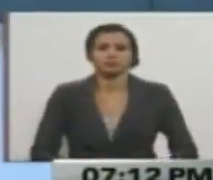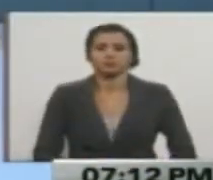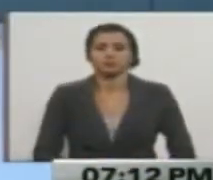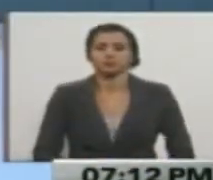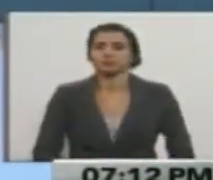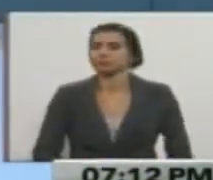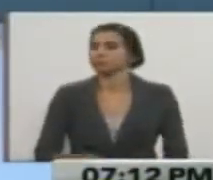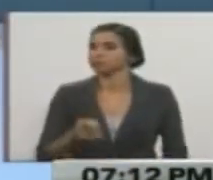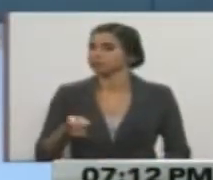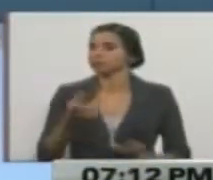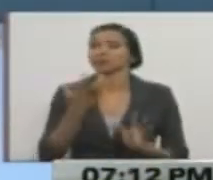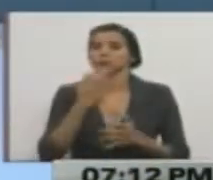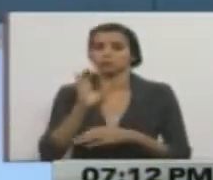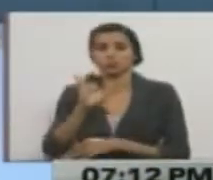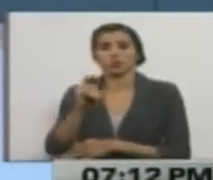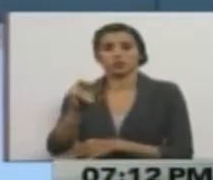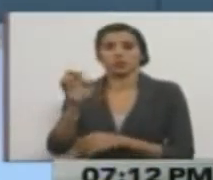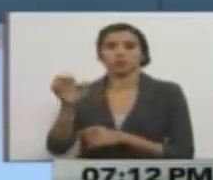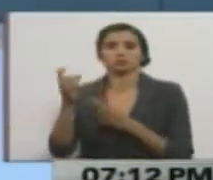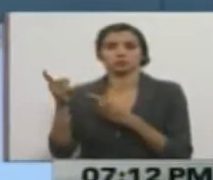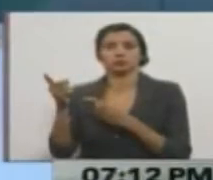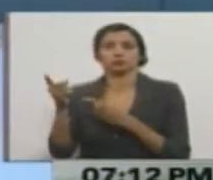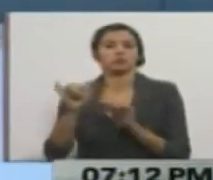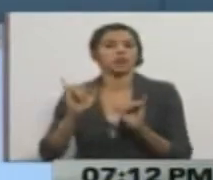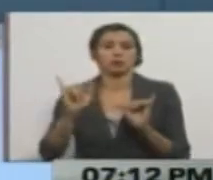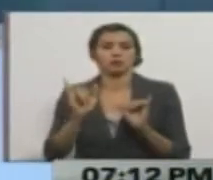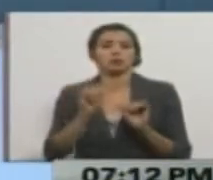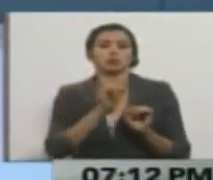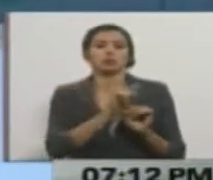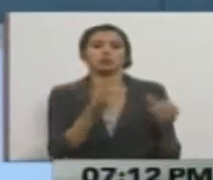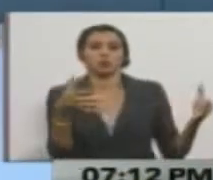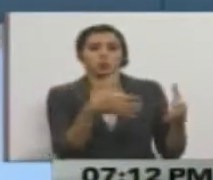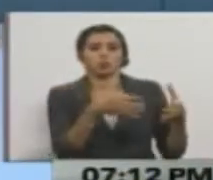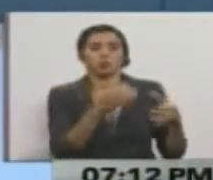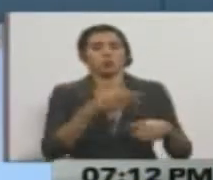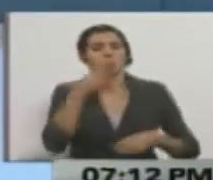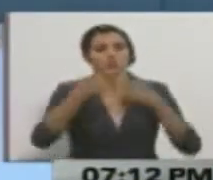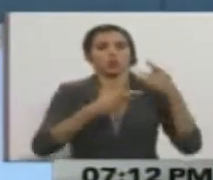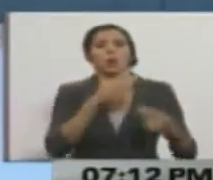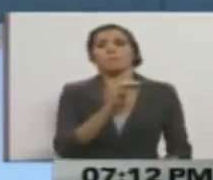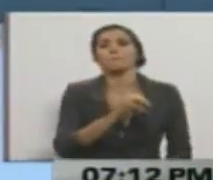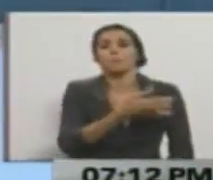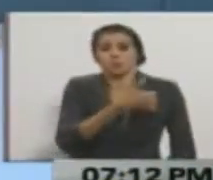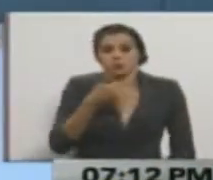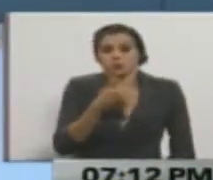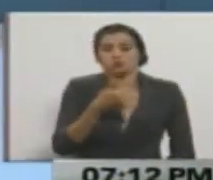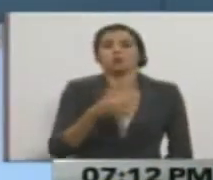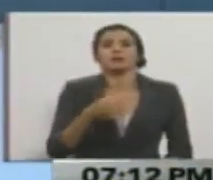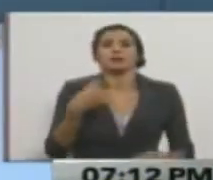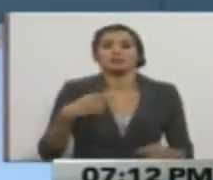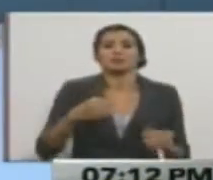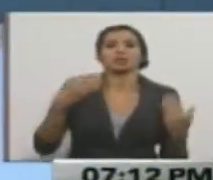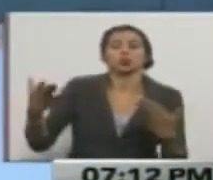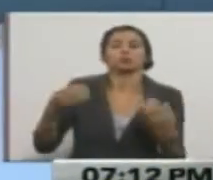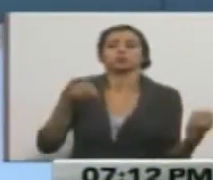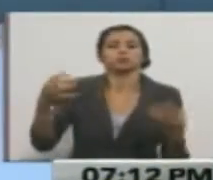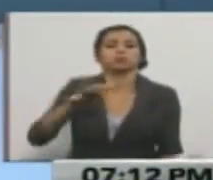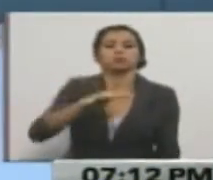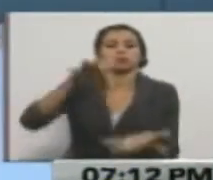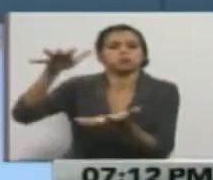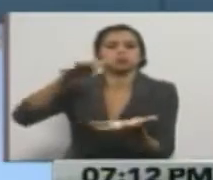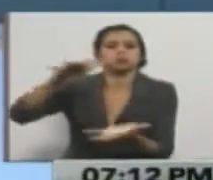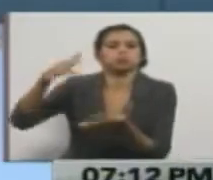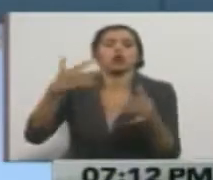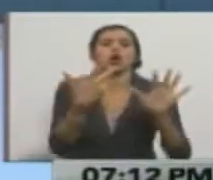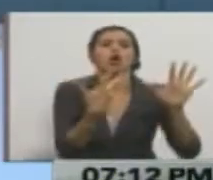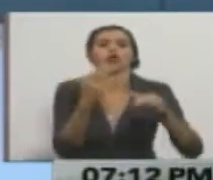En la primera, el poder electoral recibió del partido MUD 80 cajas contentivas de